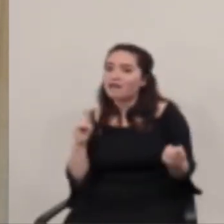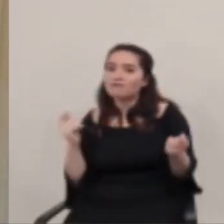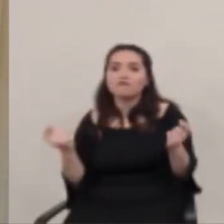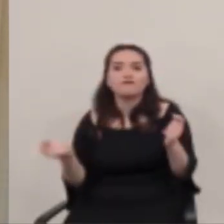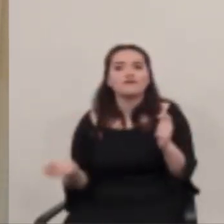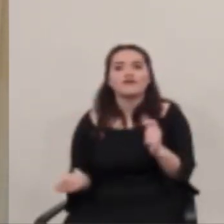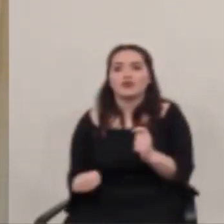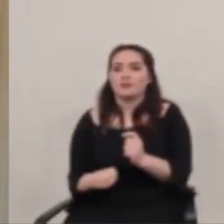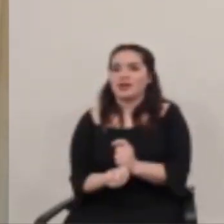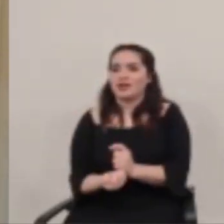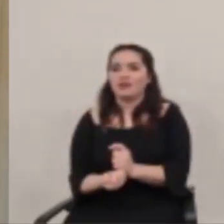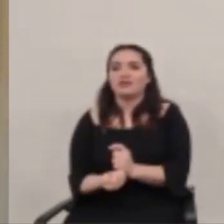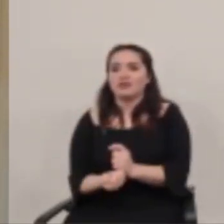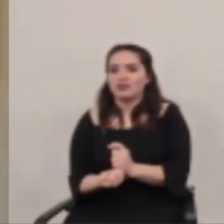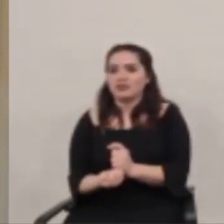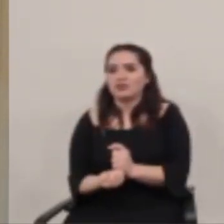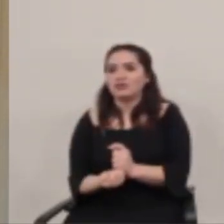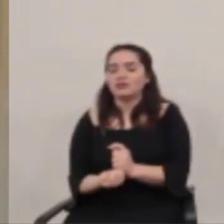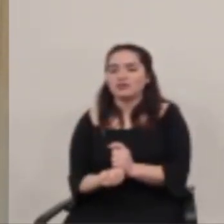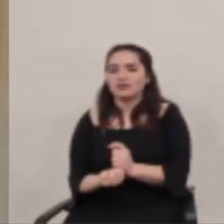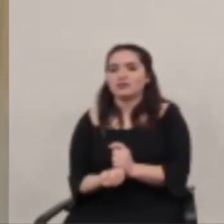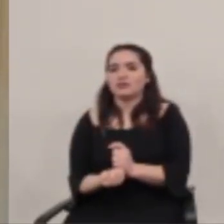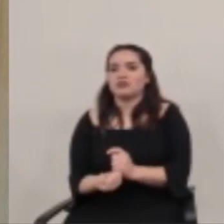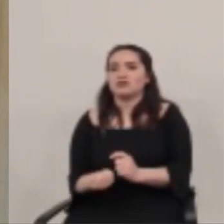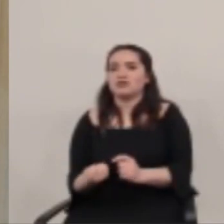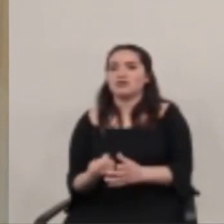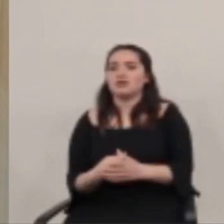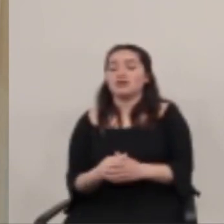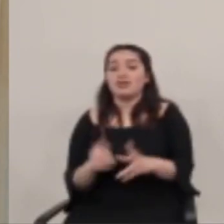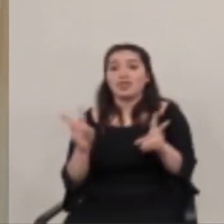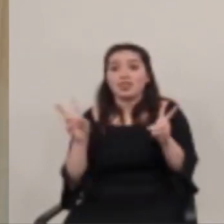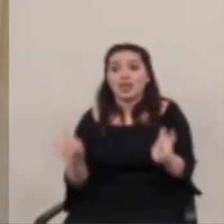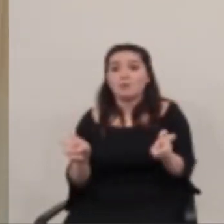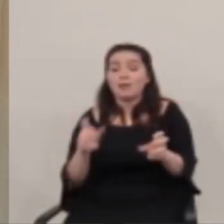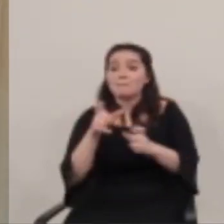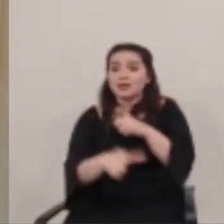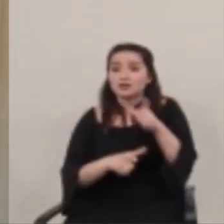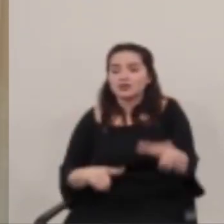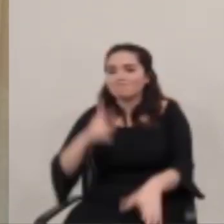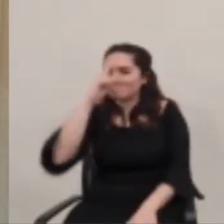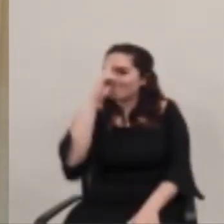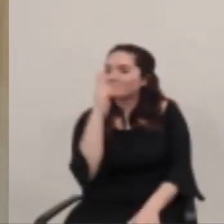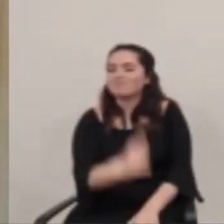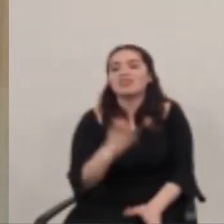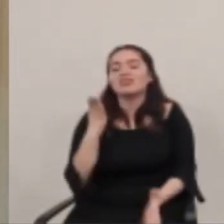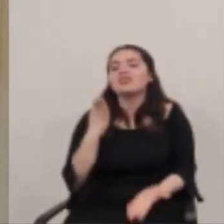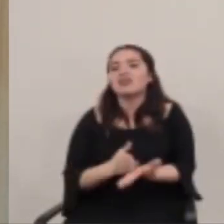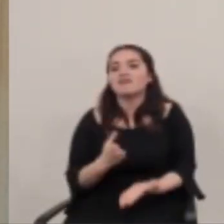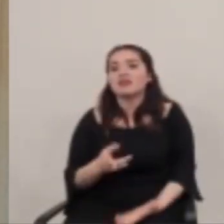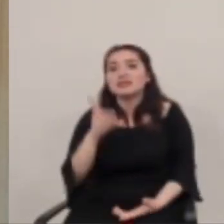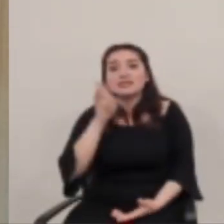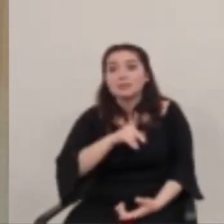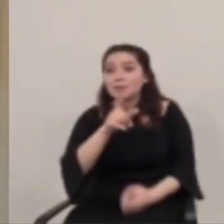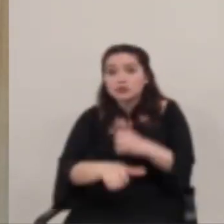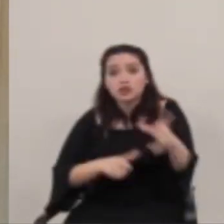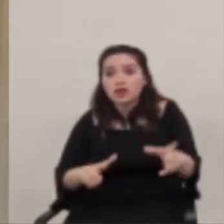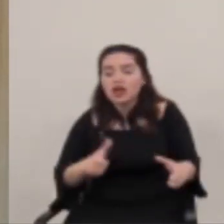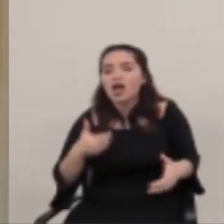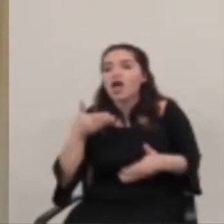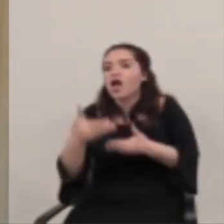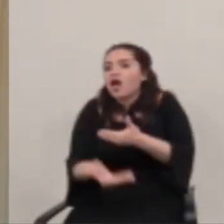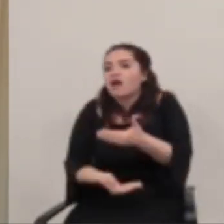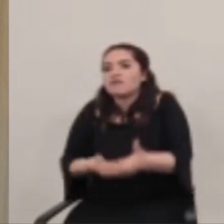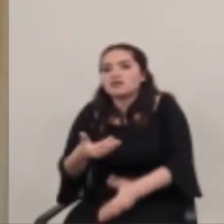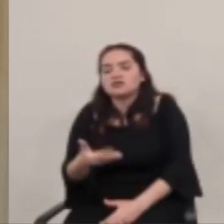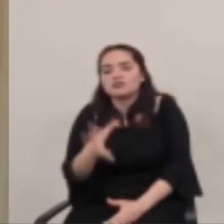realmente, que ha hecho un gran avance. Creo que son temas y personas que hay que reconocer, porque sin esas personas los avances, por muy bien